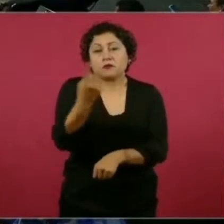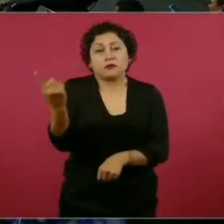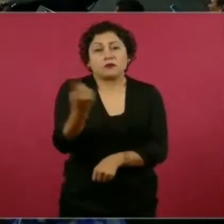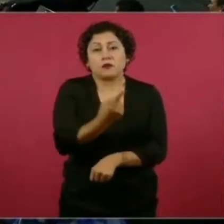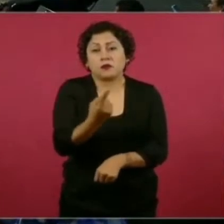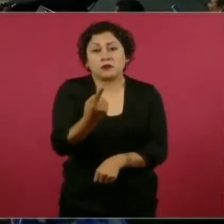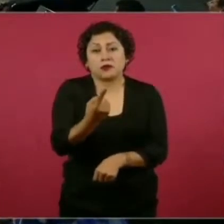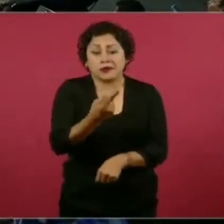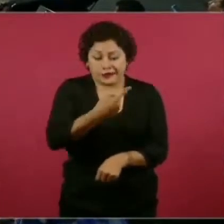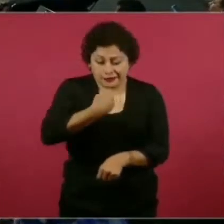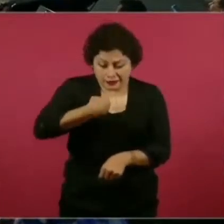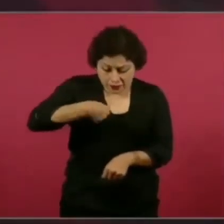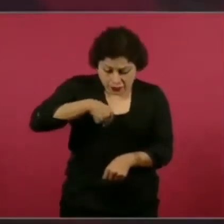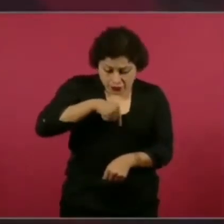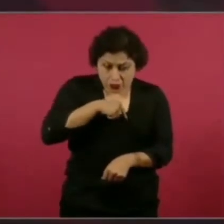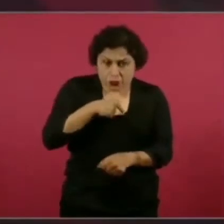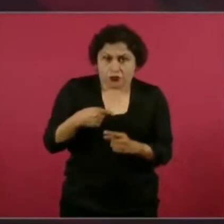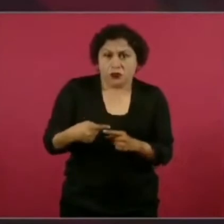años